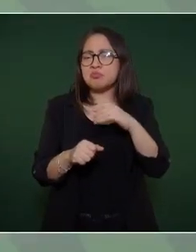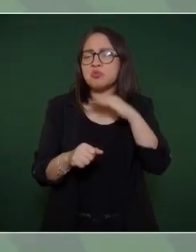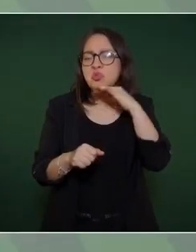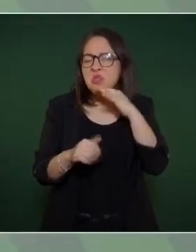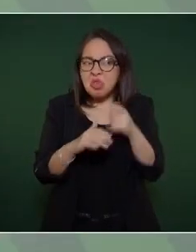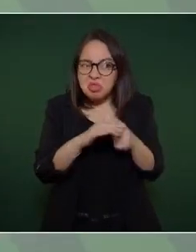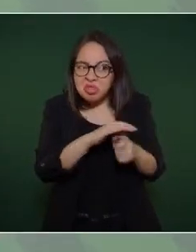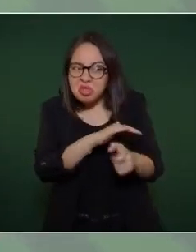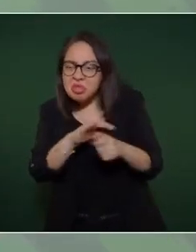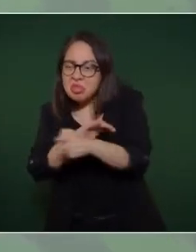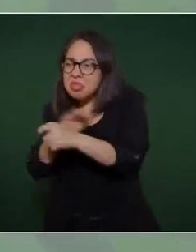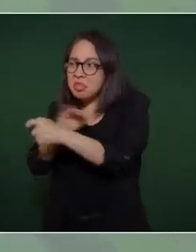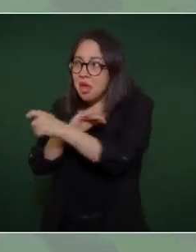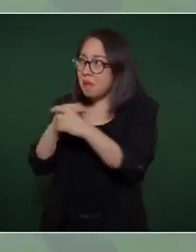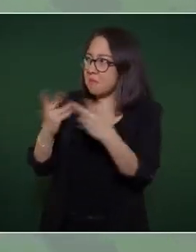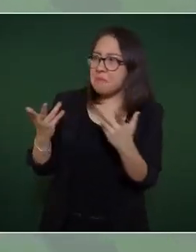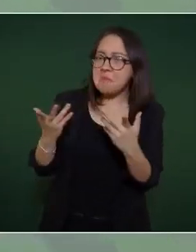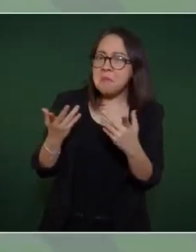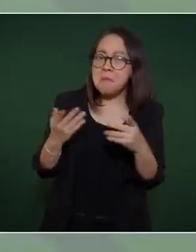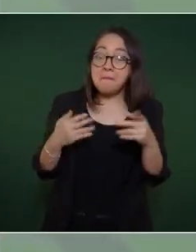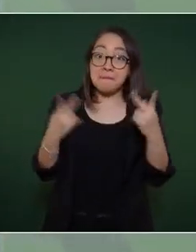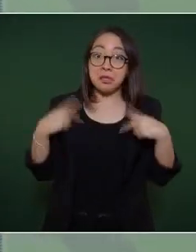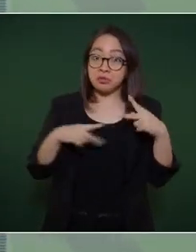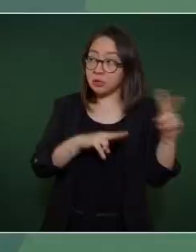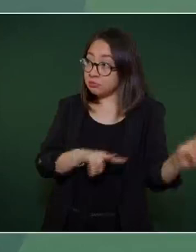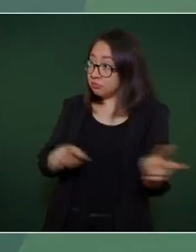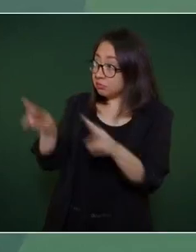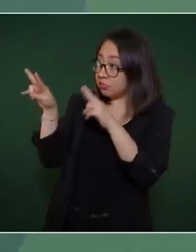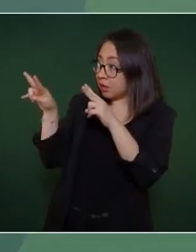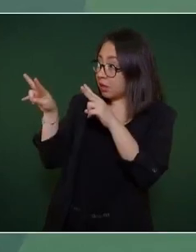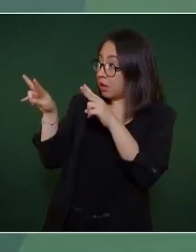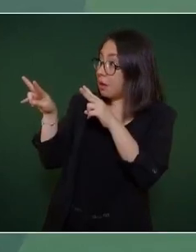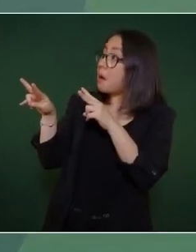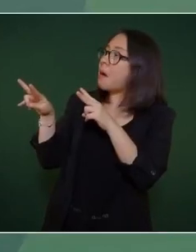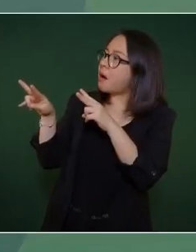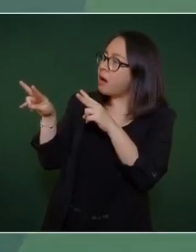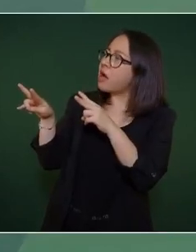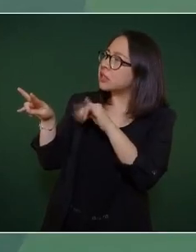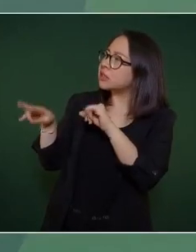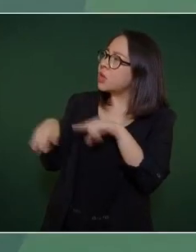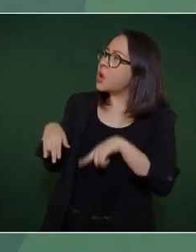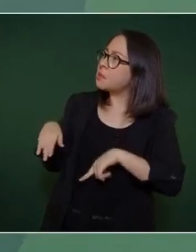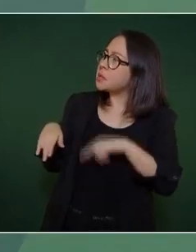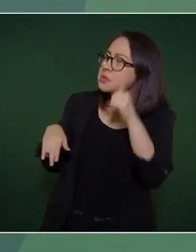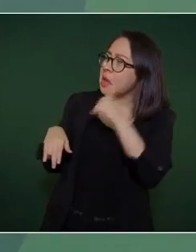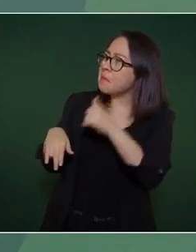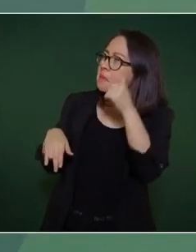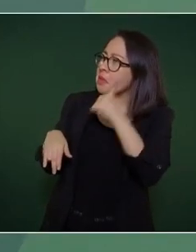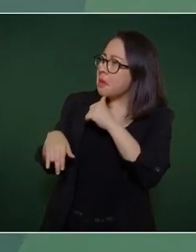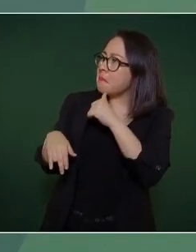Se consideraba que era un tonto el que no robaba.